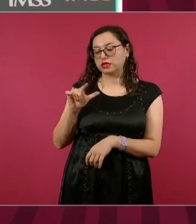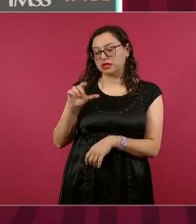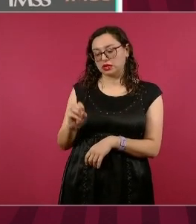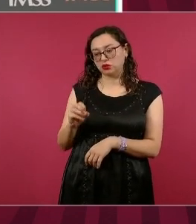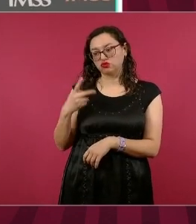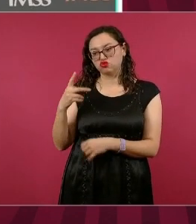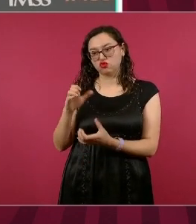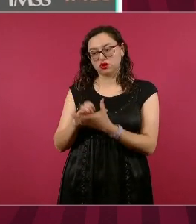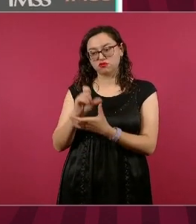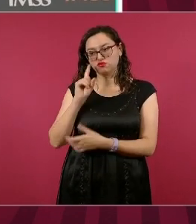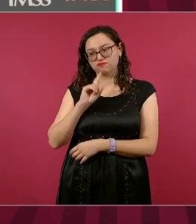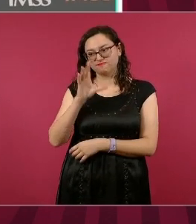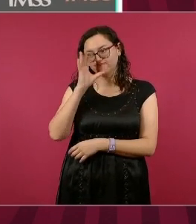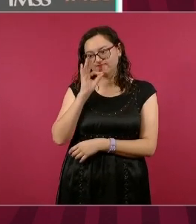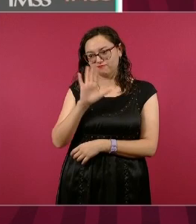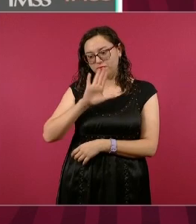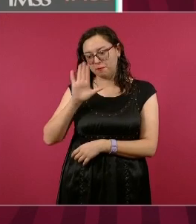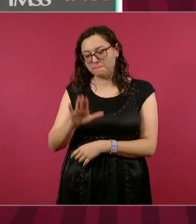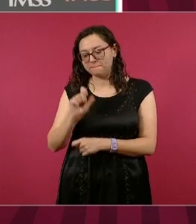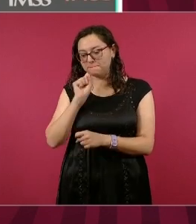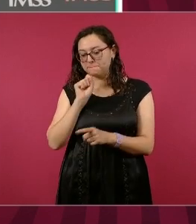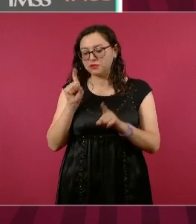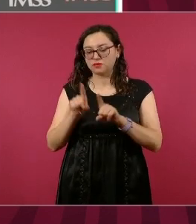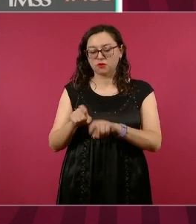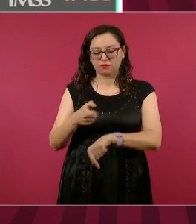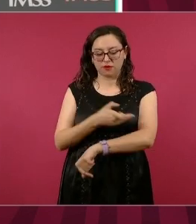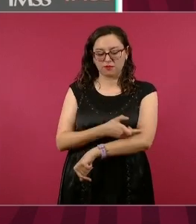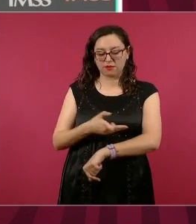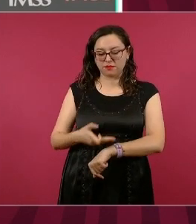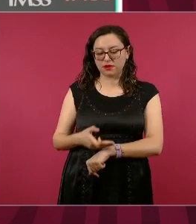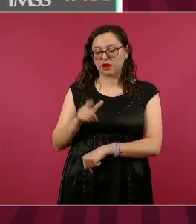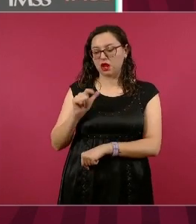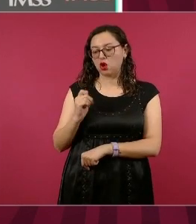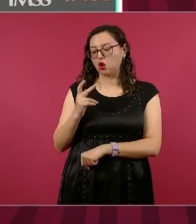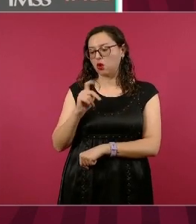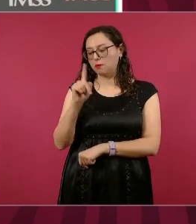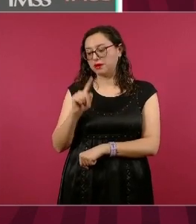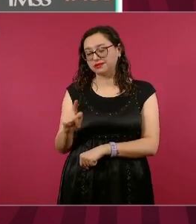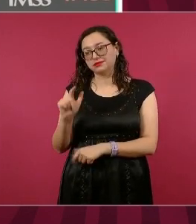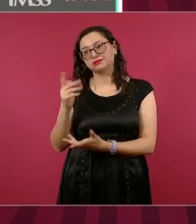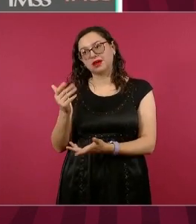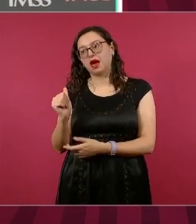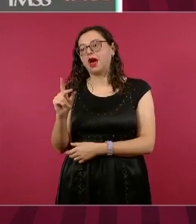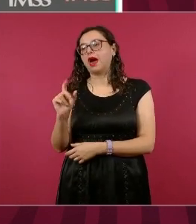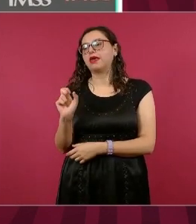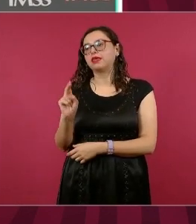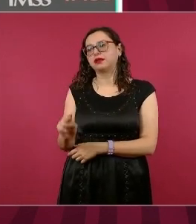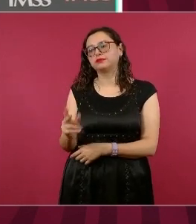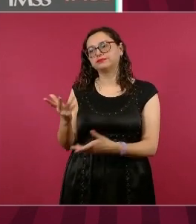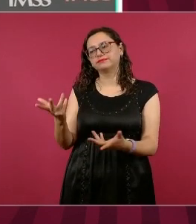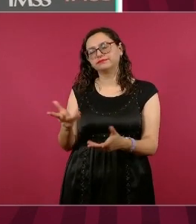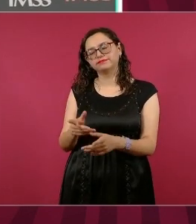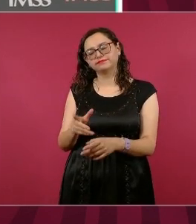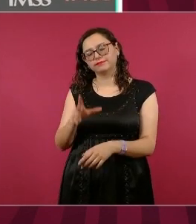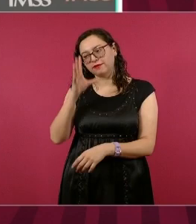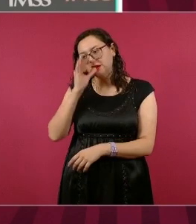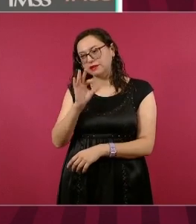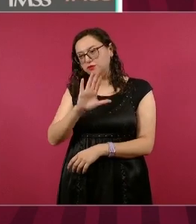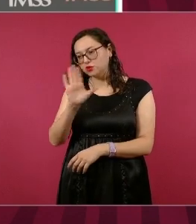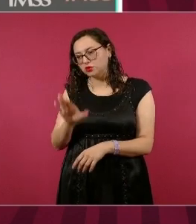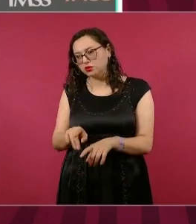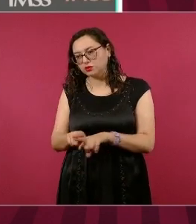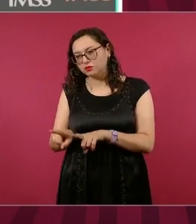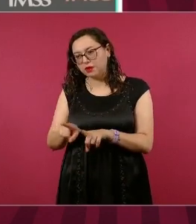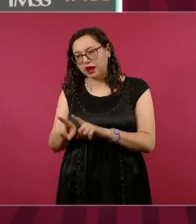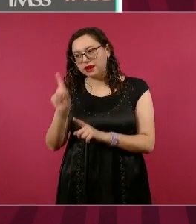y también a la familia López, a Dan Augusto, por tan sensible pérdida. Un abrazo, nuestro agradecimiento desde Nayarit,